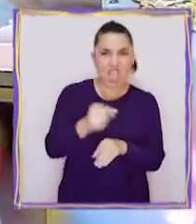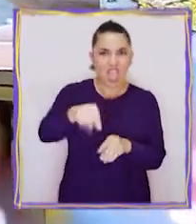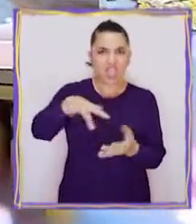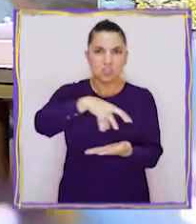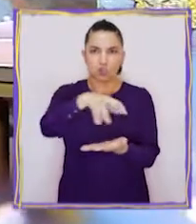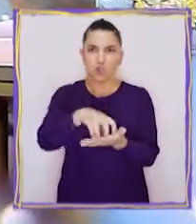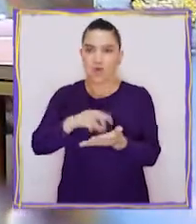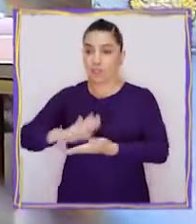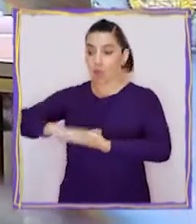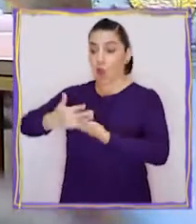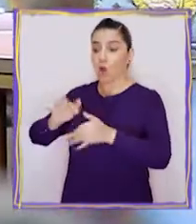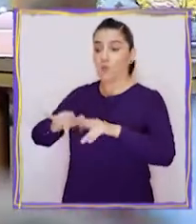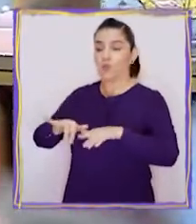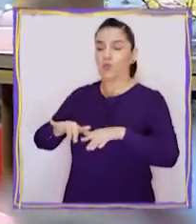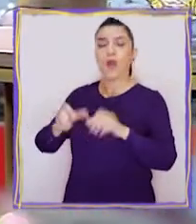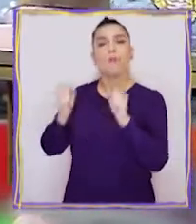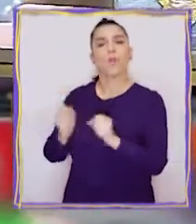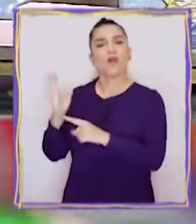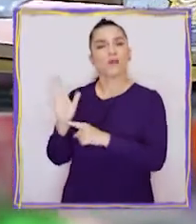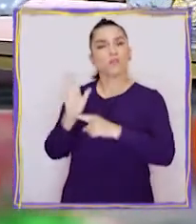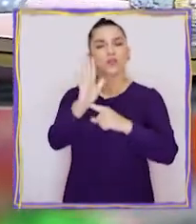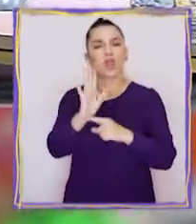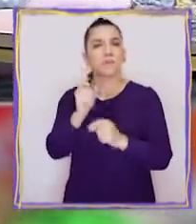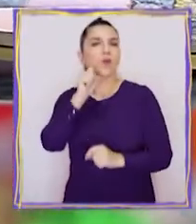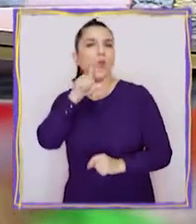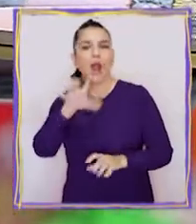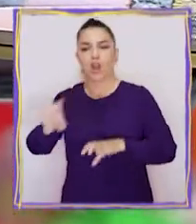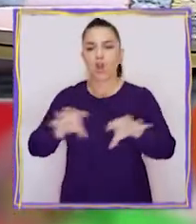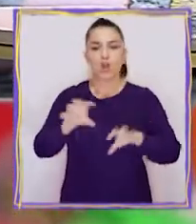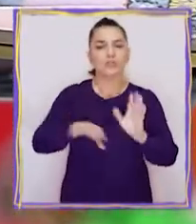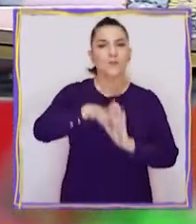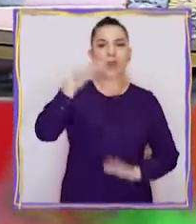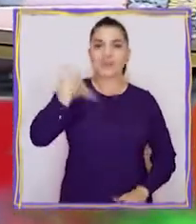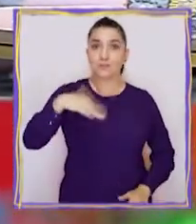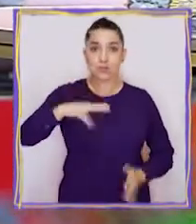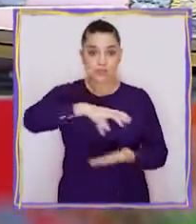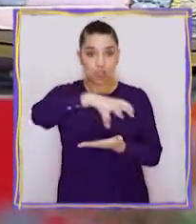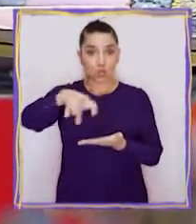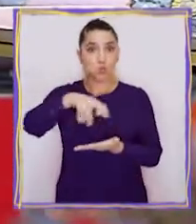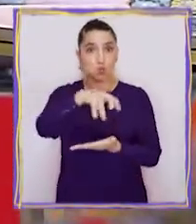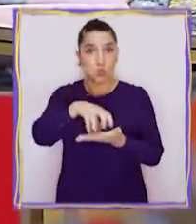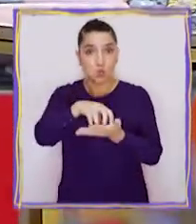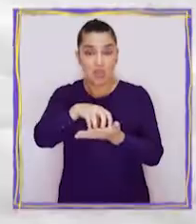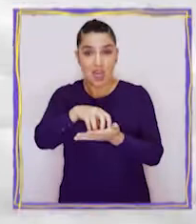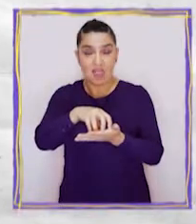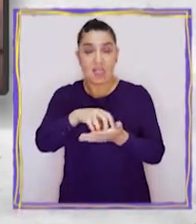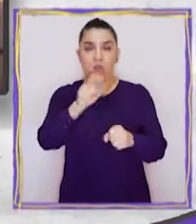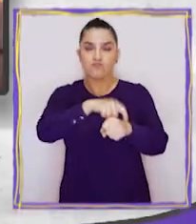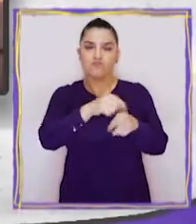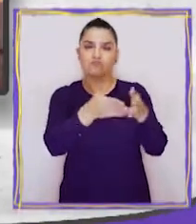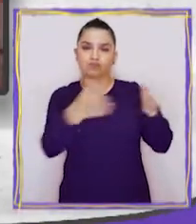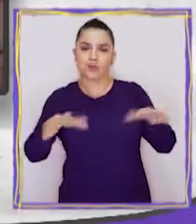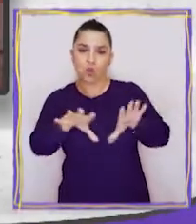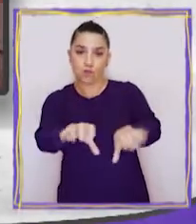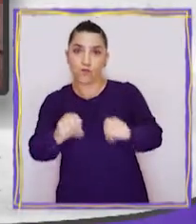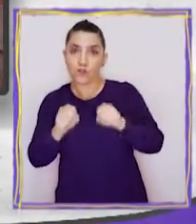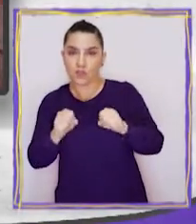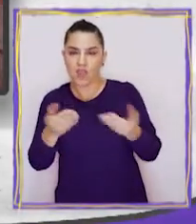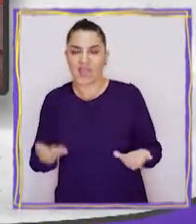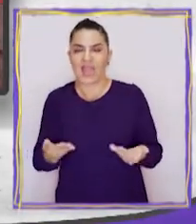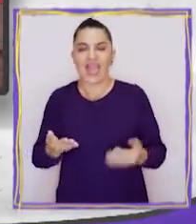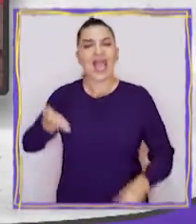ciudad? Computadora, ¿puedes mostrarme cuáles eran los elementos más importantes de la ciudad colonial? En las